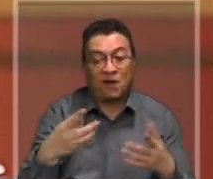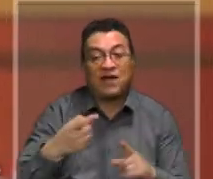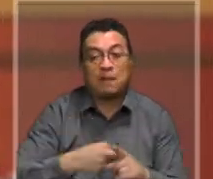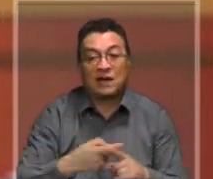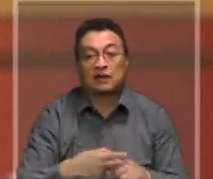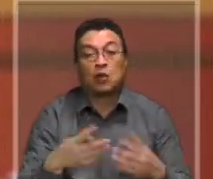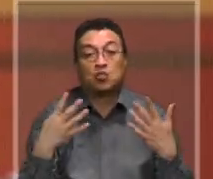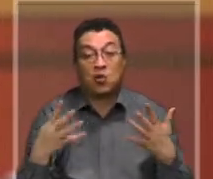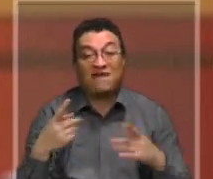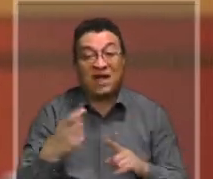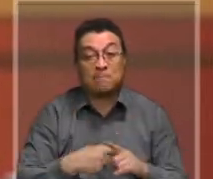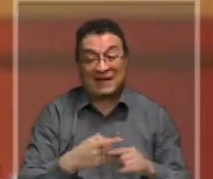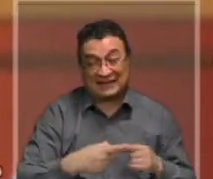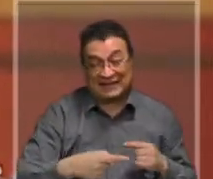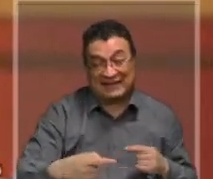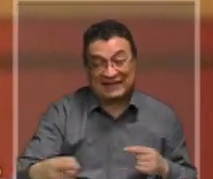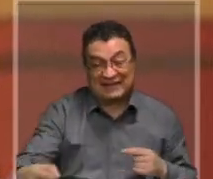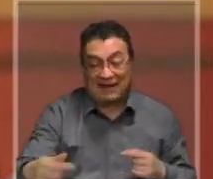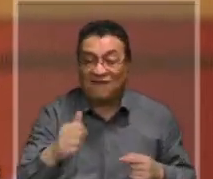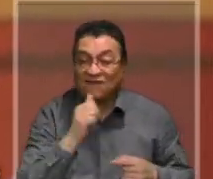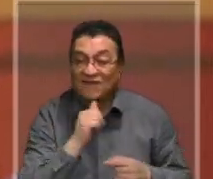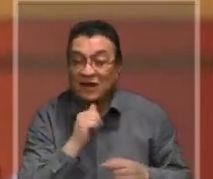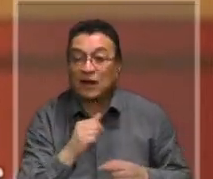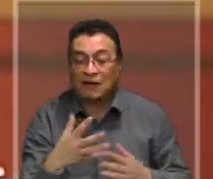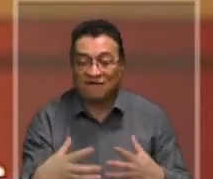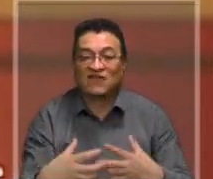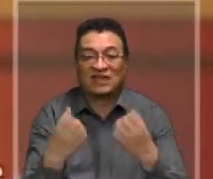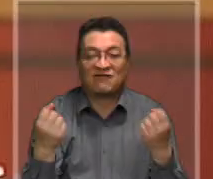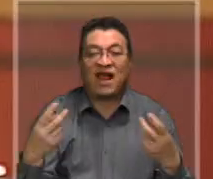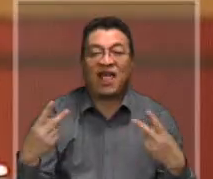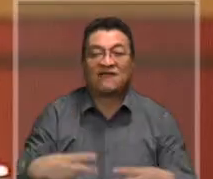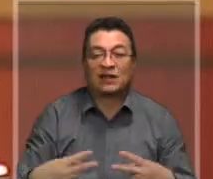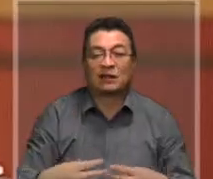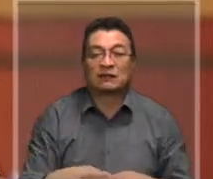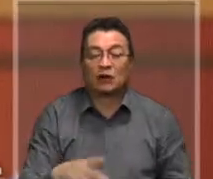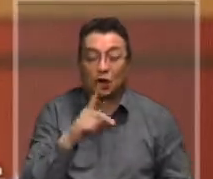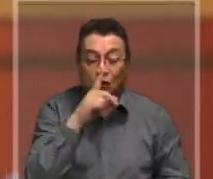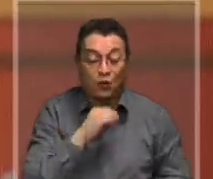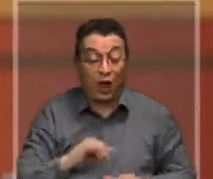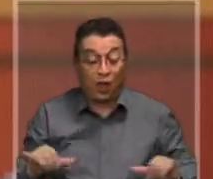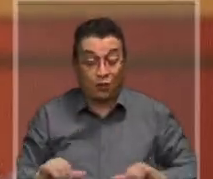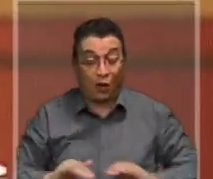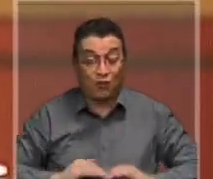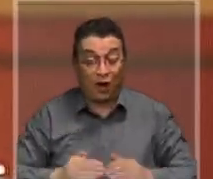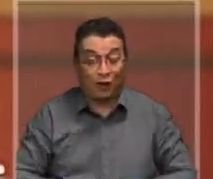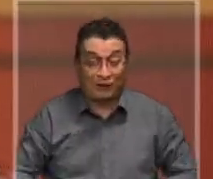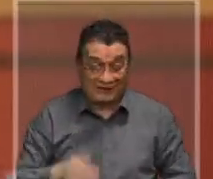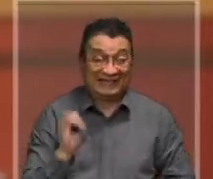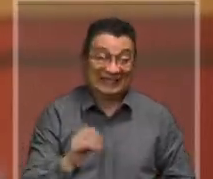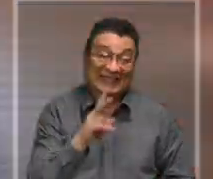son 9 meses y es el Festival de Viña. Como tener una guagua. Sí, es como tener una guagua.